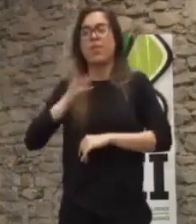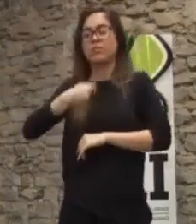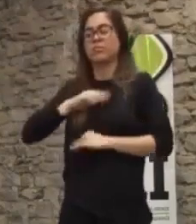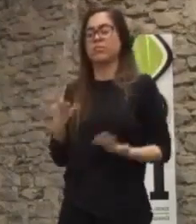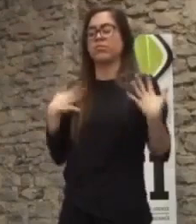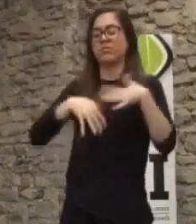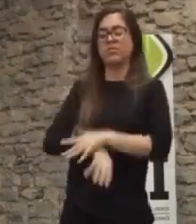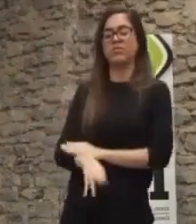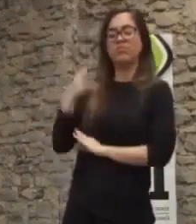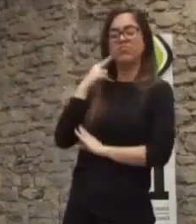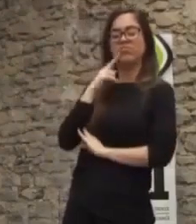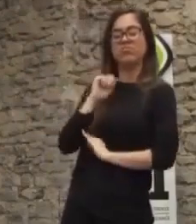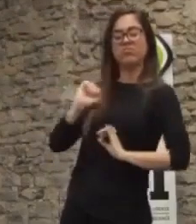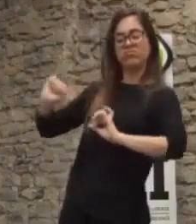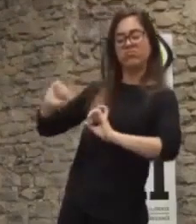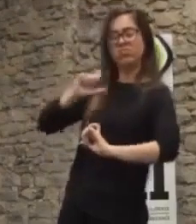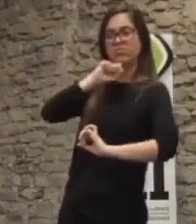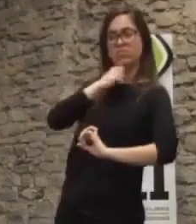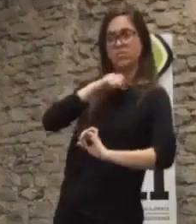muy sencillo, muy fácil, o sea,